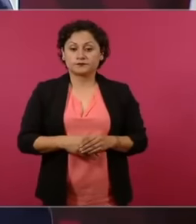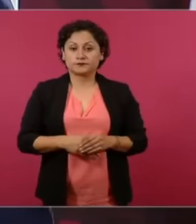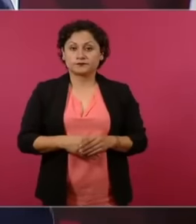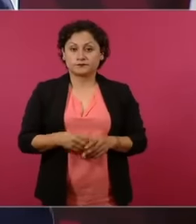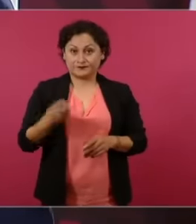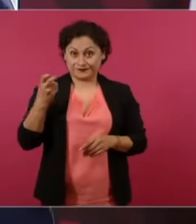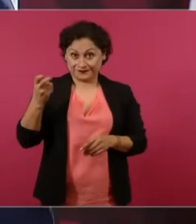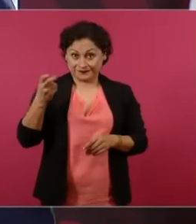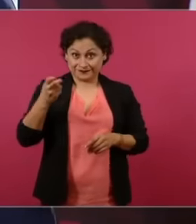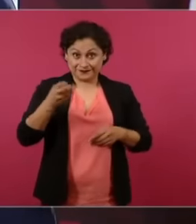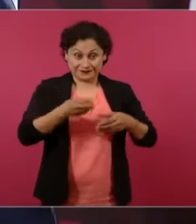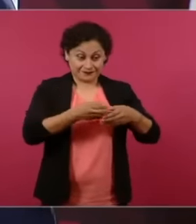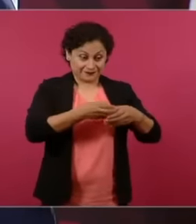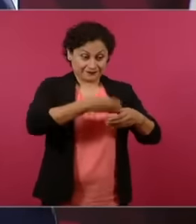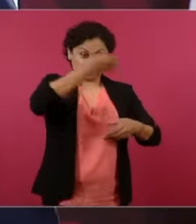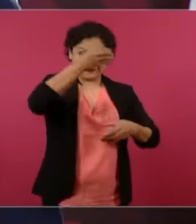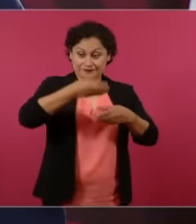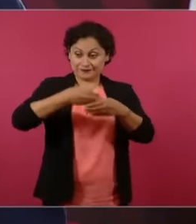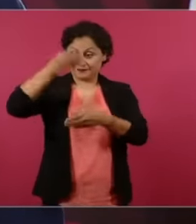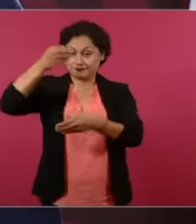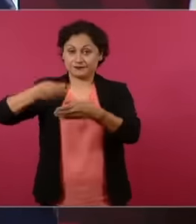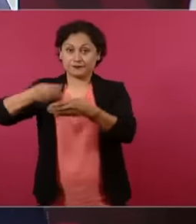arena,